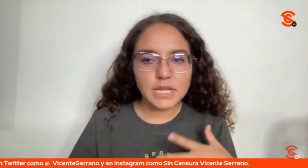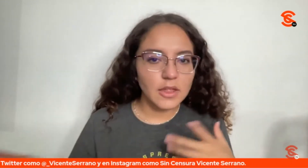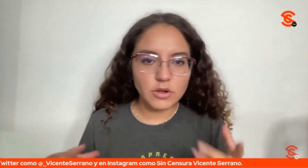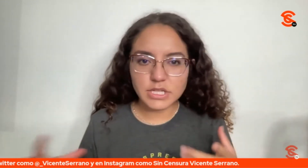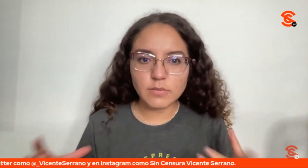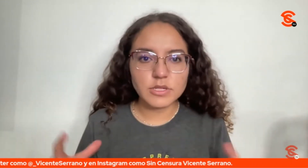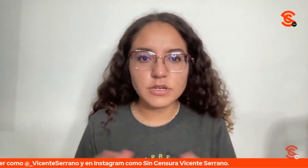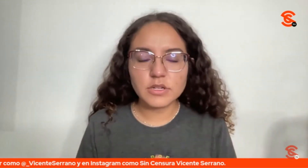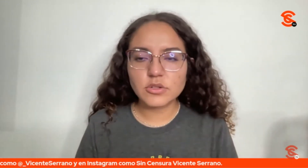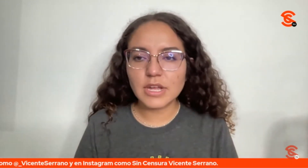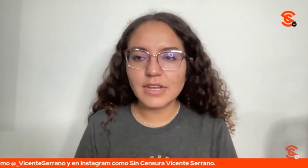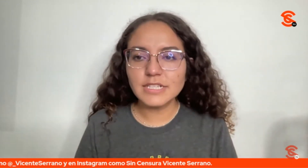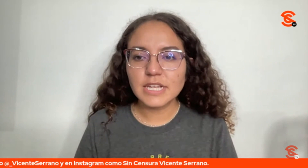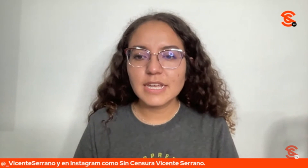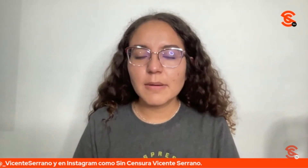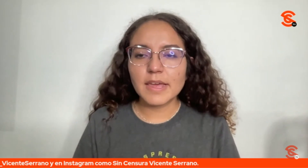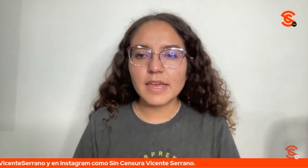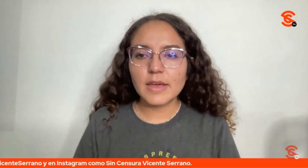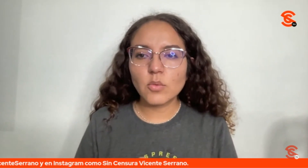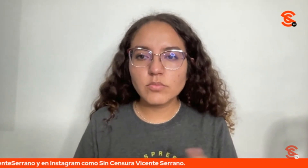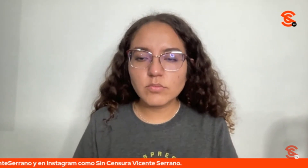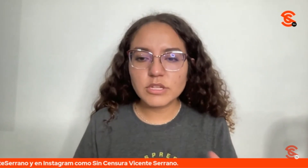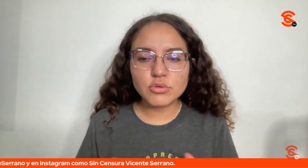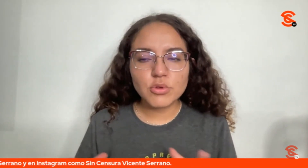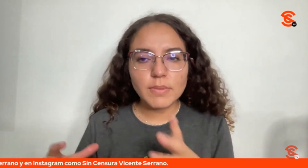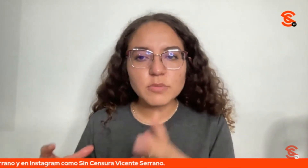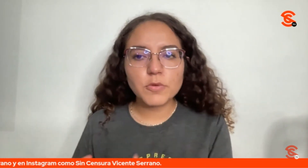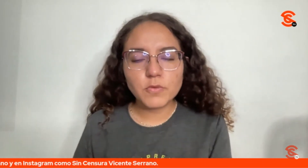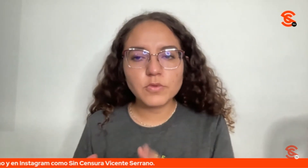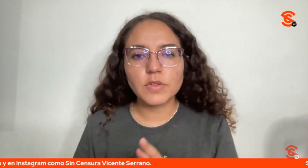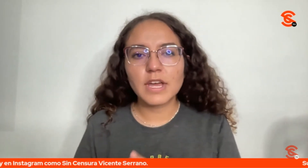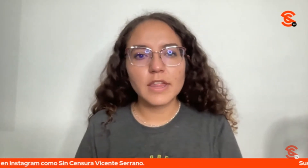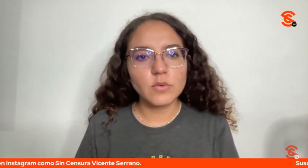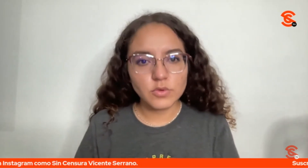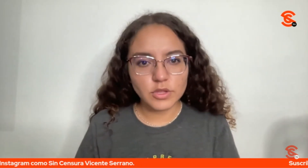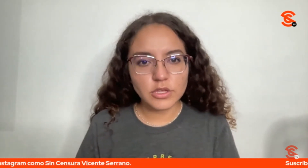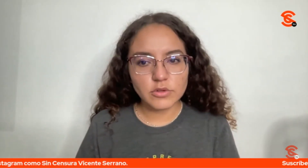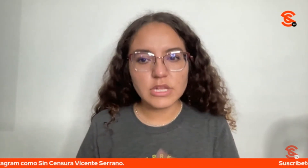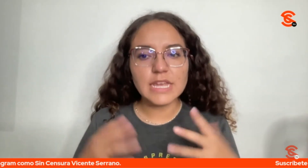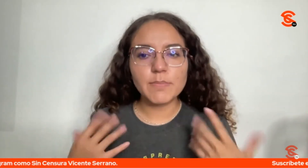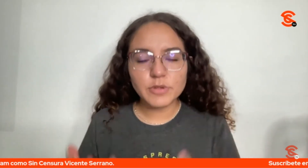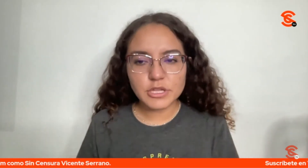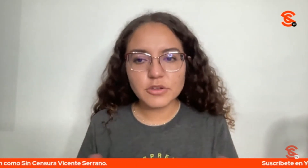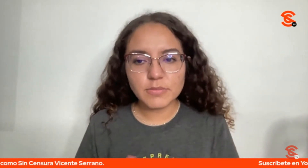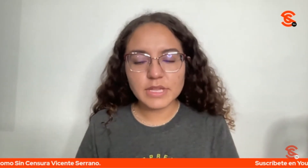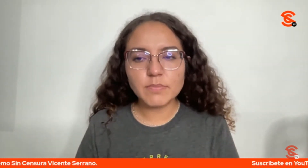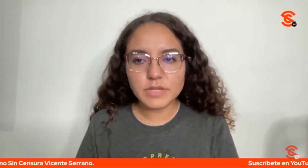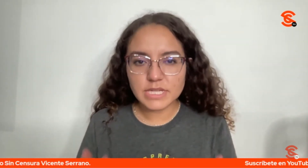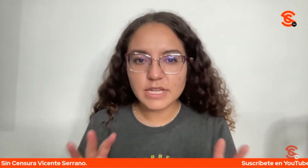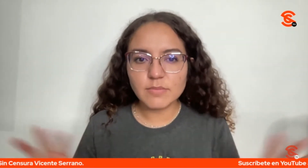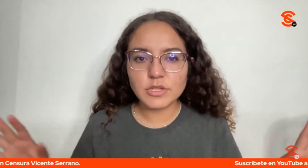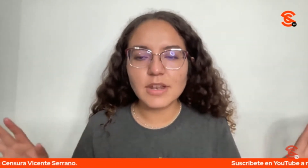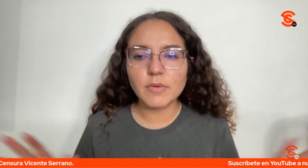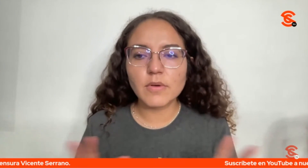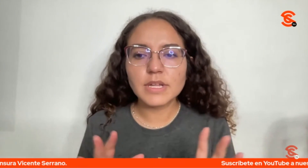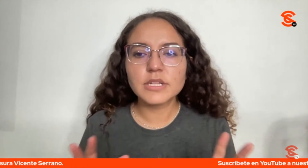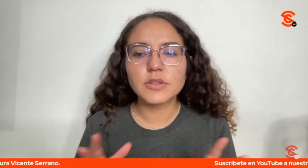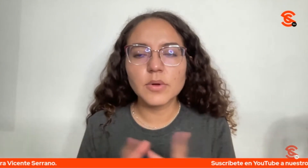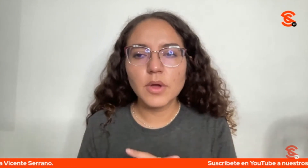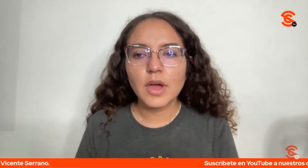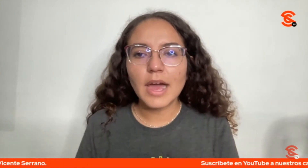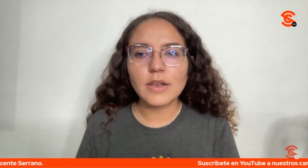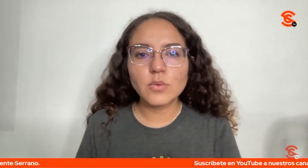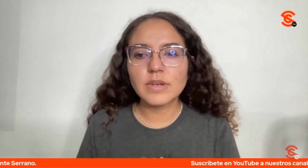dice, más allá de lo que sabemos en redes sociales. Un estudio más profundo de cada uno de ellos y posteriormente pues ya estaremos a lo